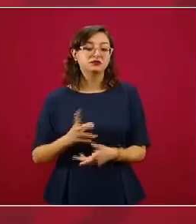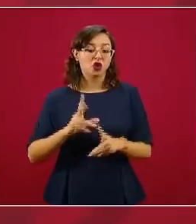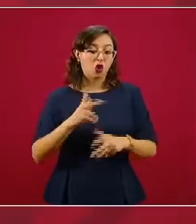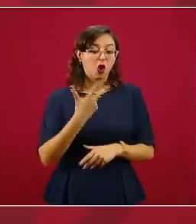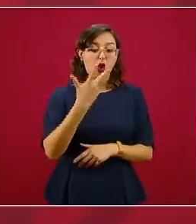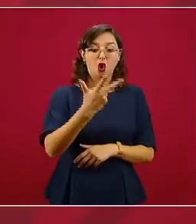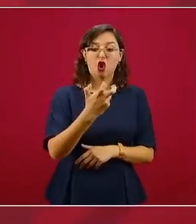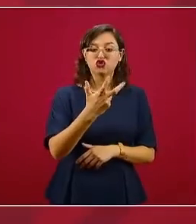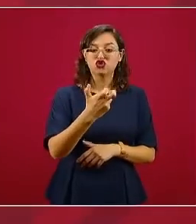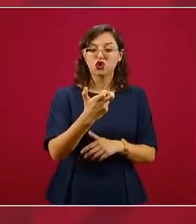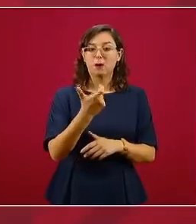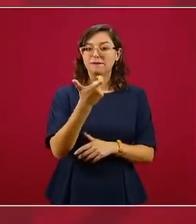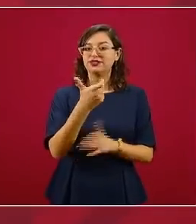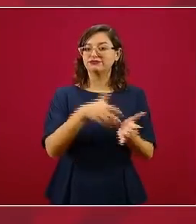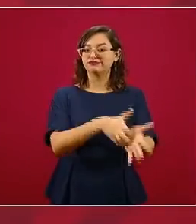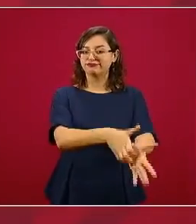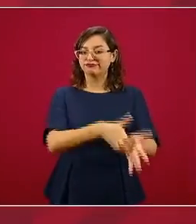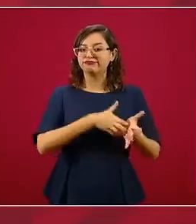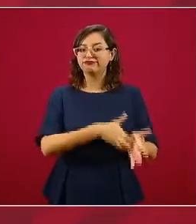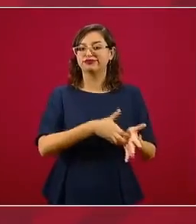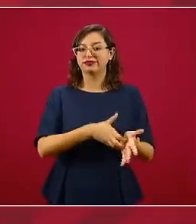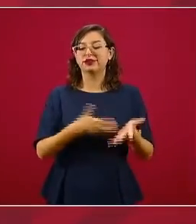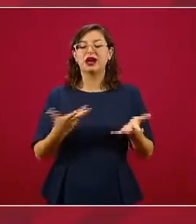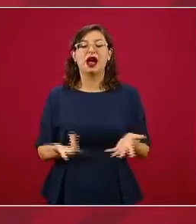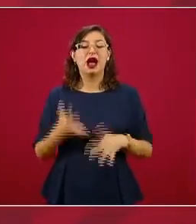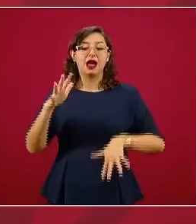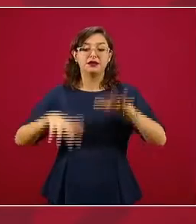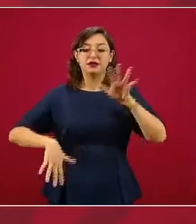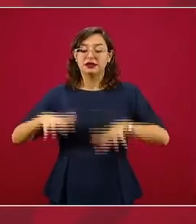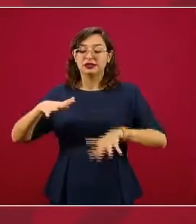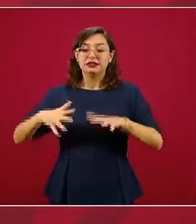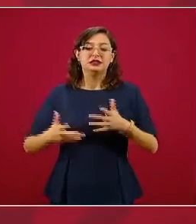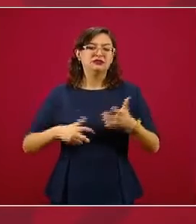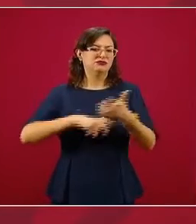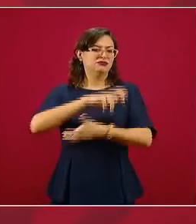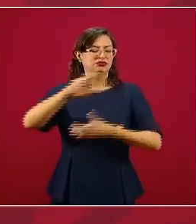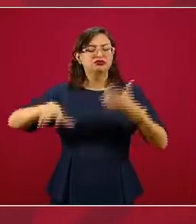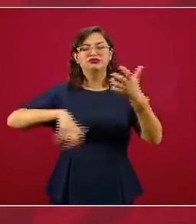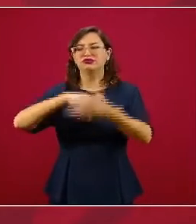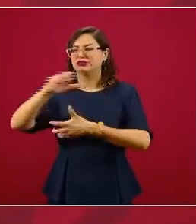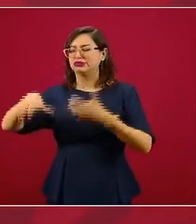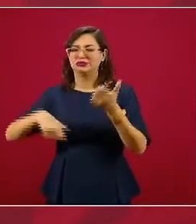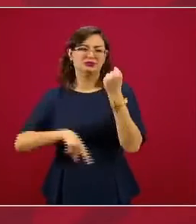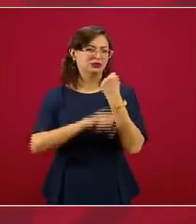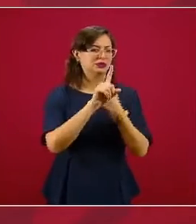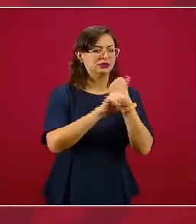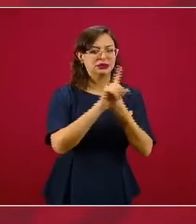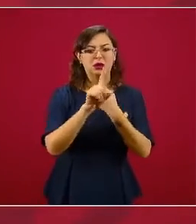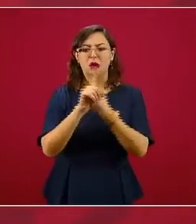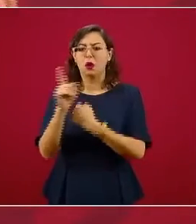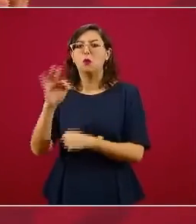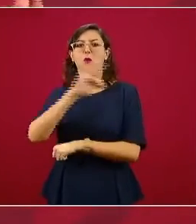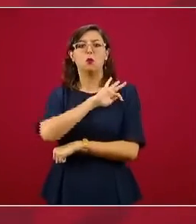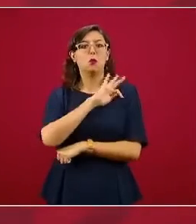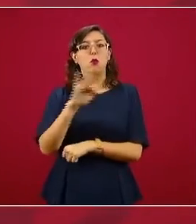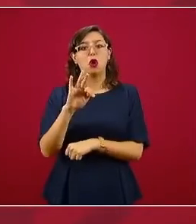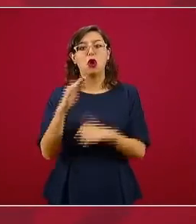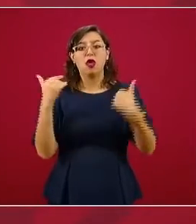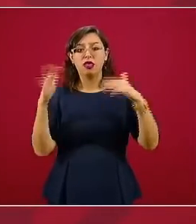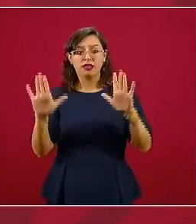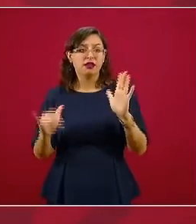recurrentes emergencias y desastres en un mismo territorio que podrían ser atendidos mediante una obra de mitigación